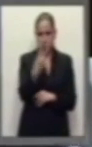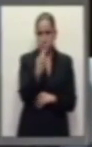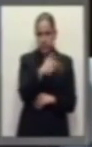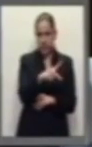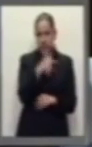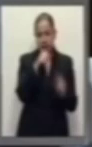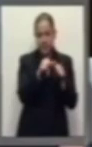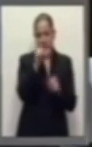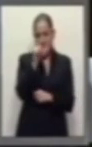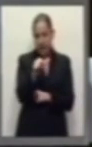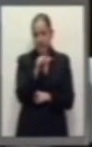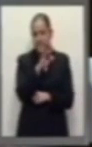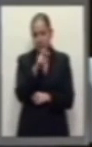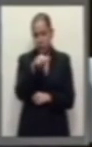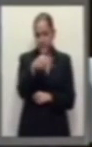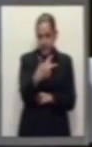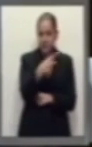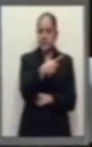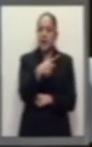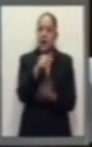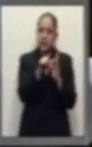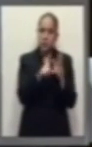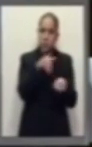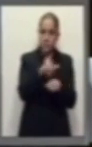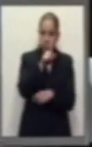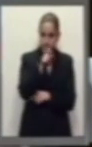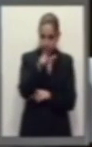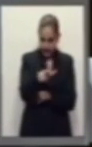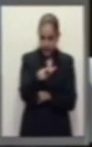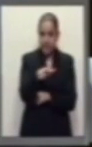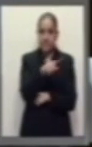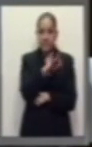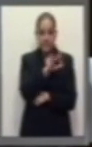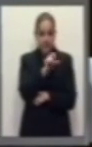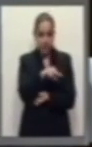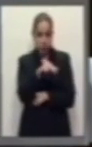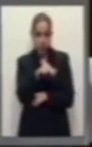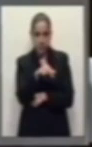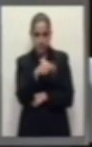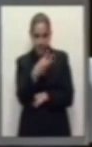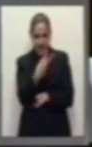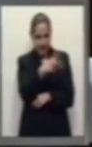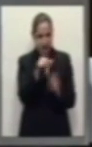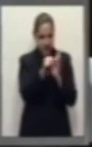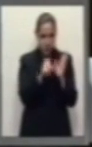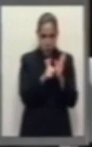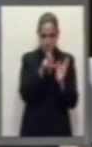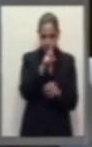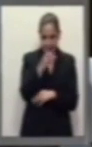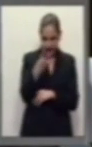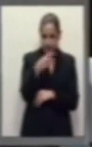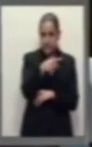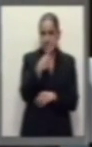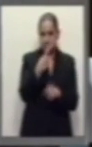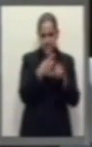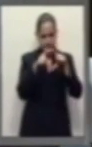13 de la fracción tercera del artículo 27 la fracción tercera del artículo 33 el primer párrafo